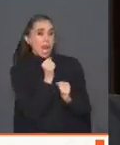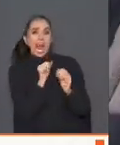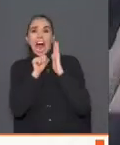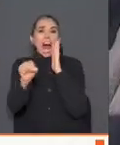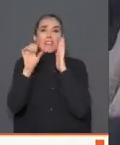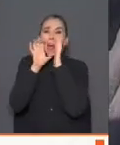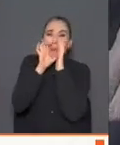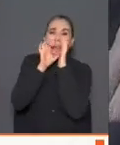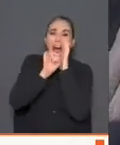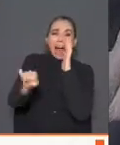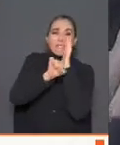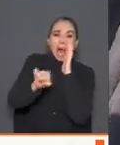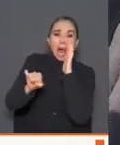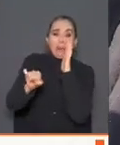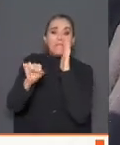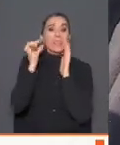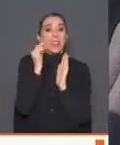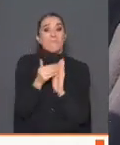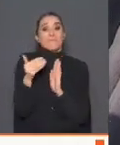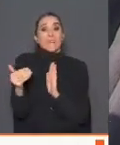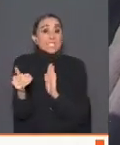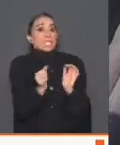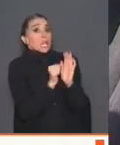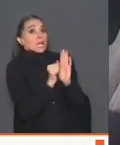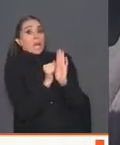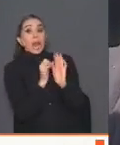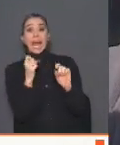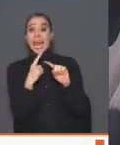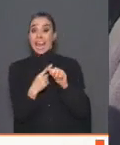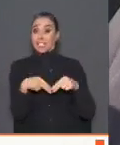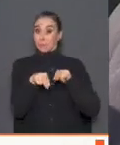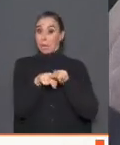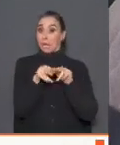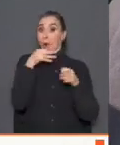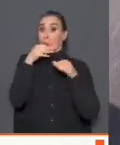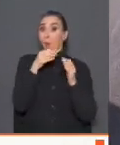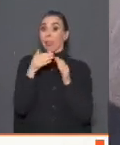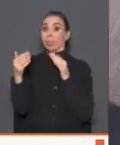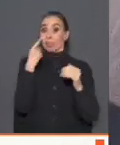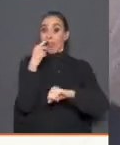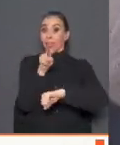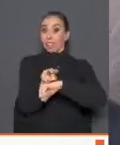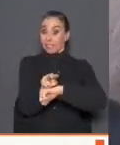puerta. Según la versión de los testigos, señalan que la expareja de la mujer habría